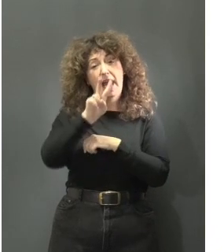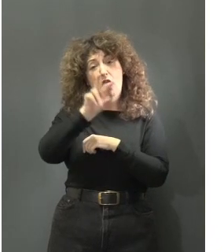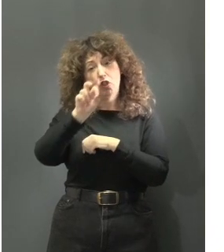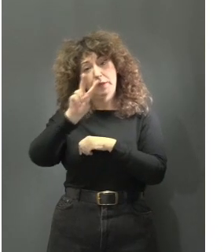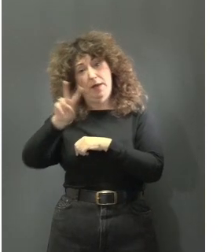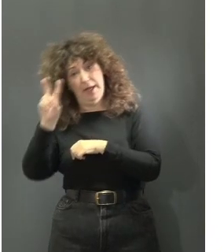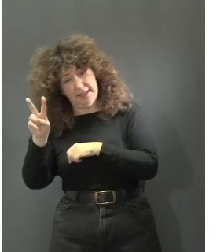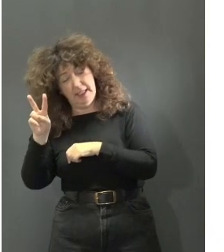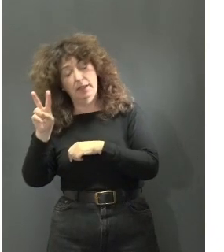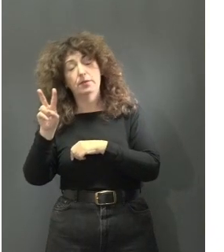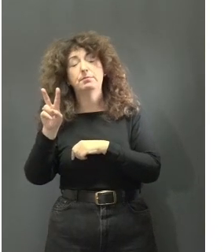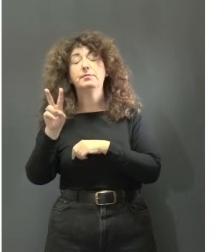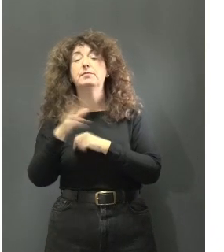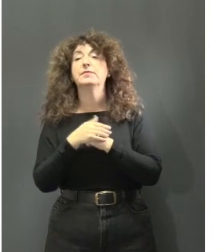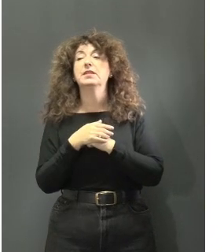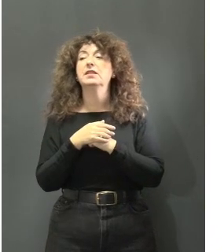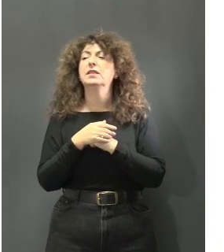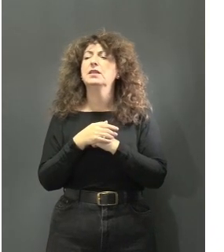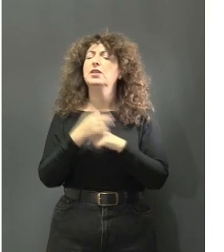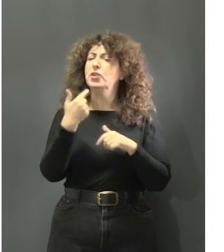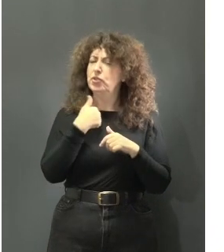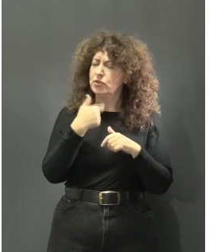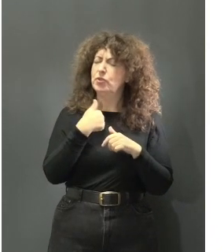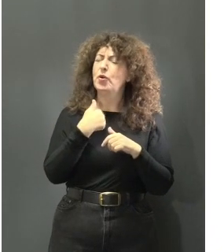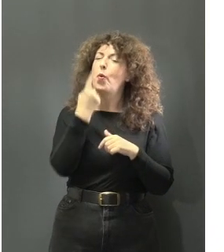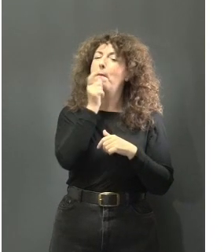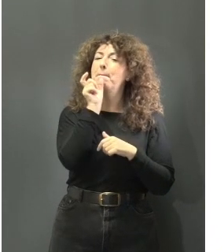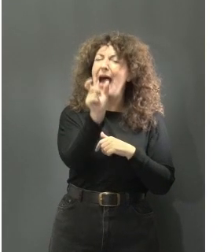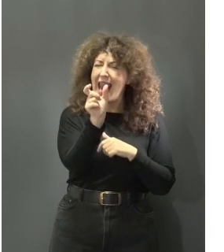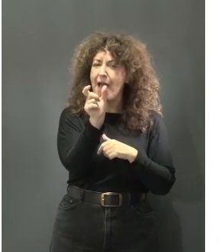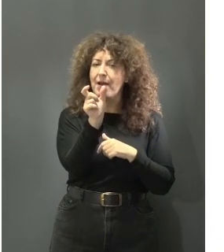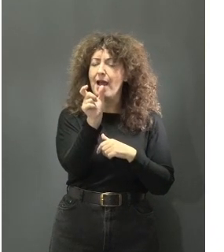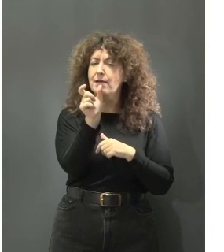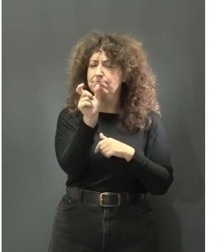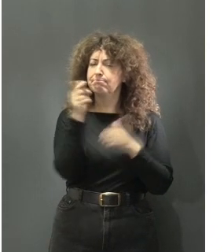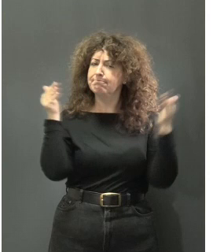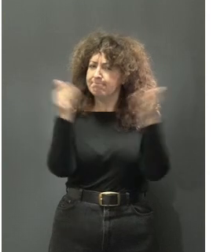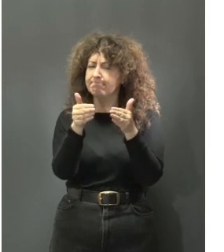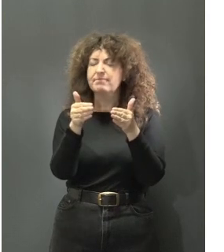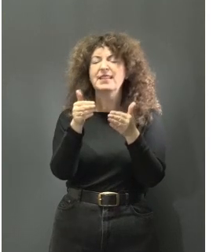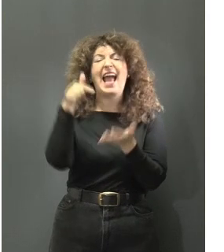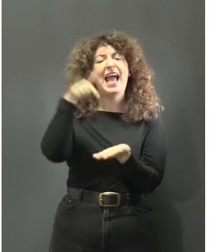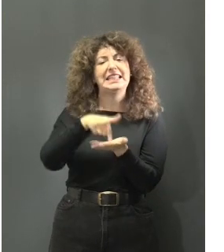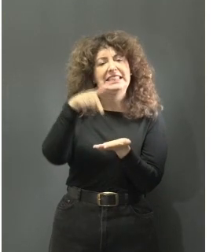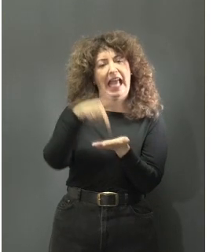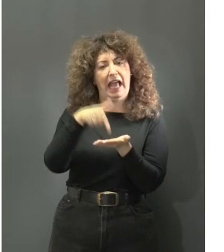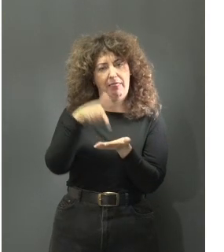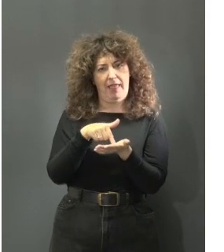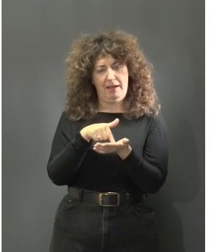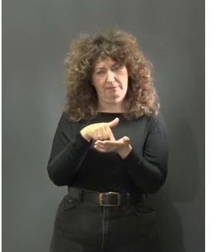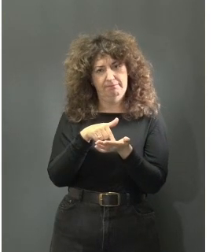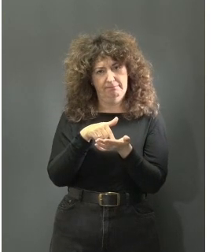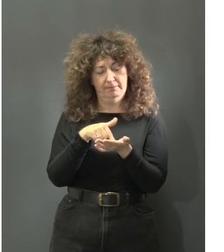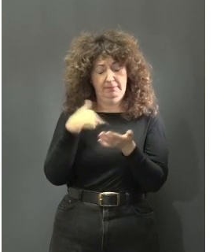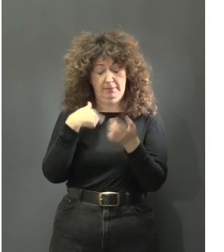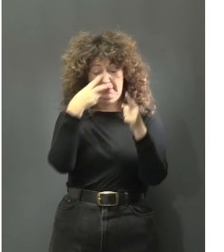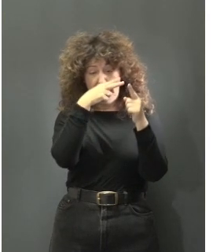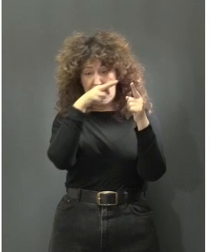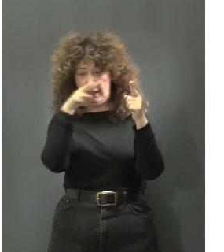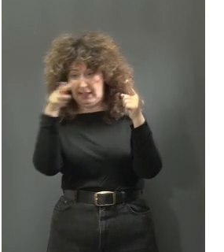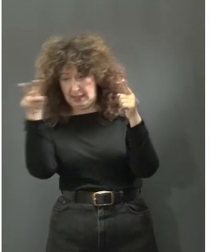6/2022, yo hacía un hincapié en una palabra que era exigencia, cuando he leído el título tan largo que